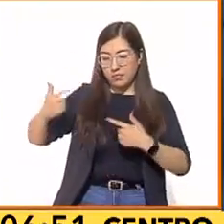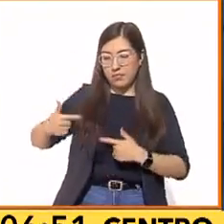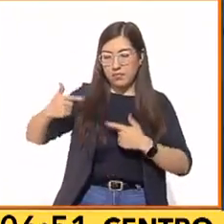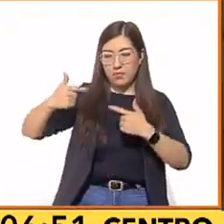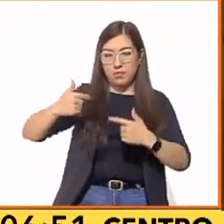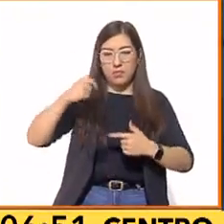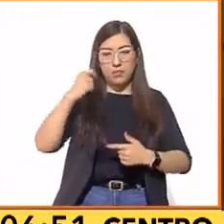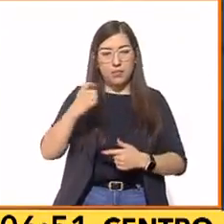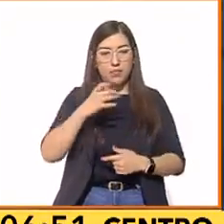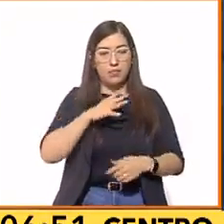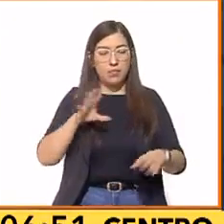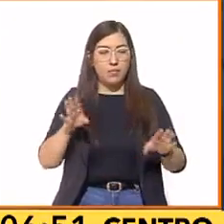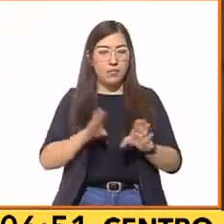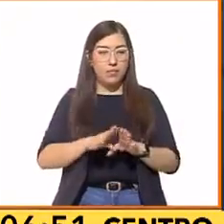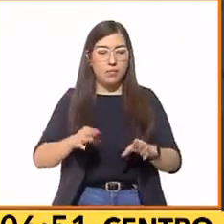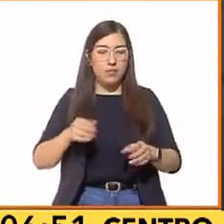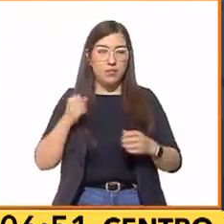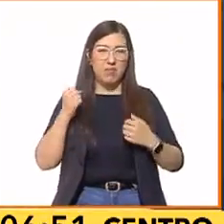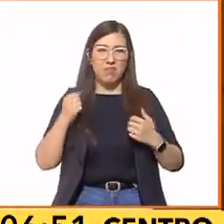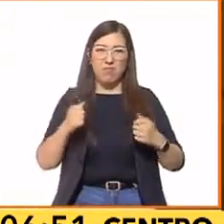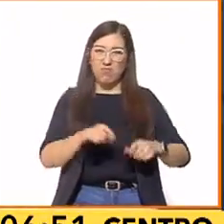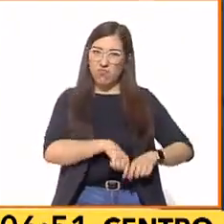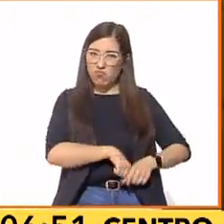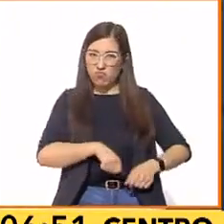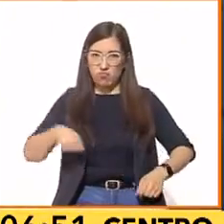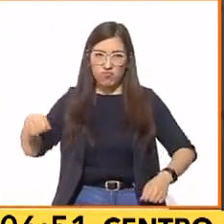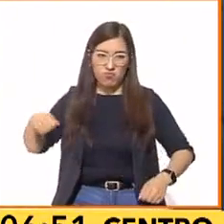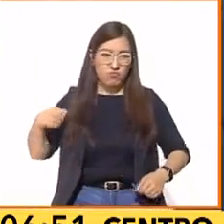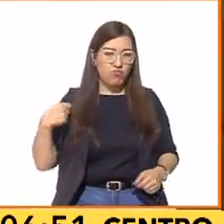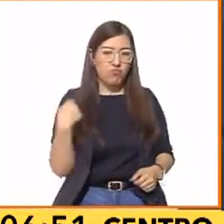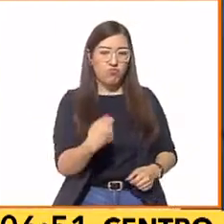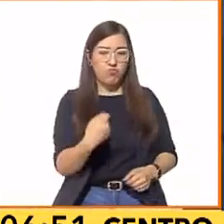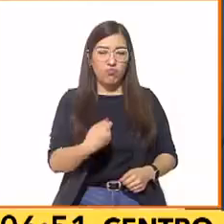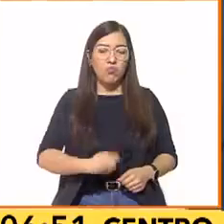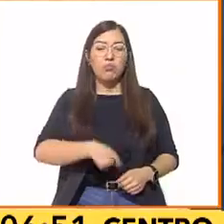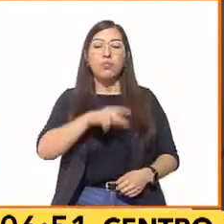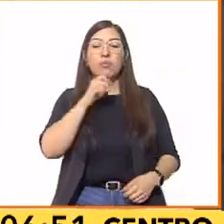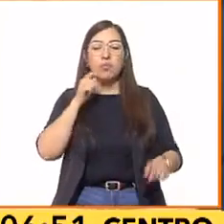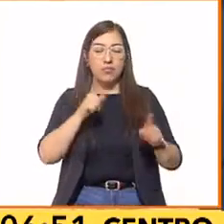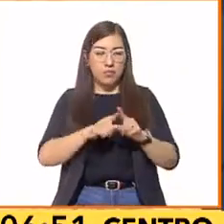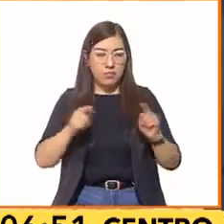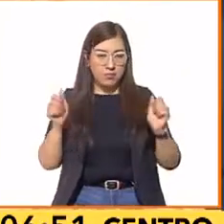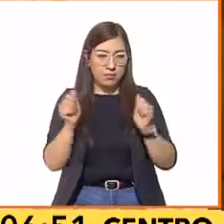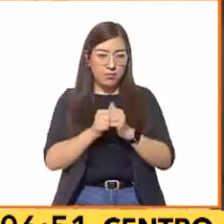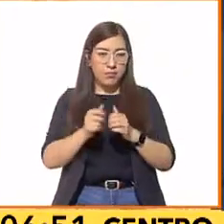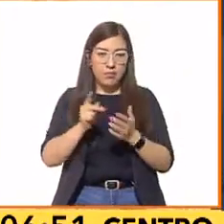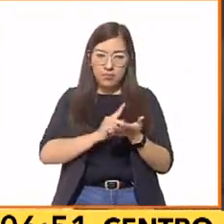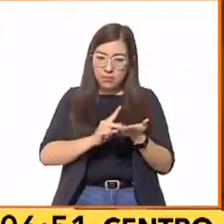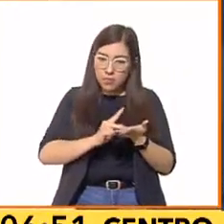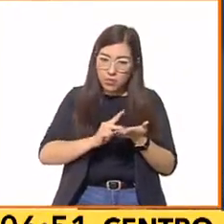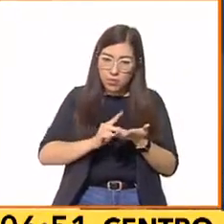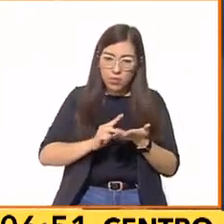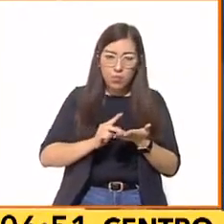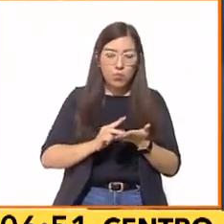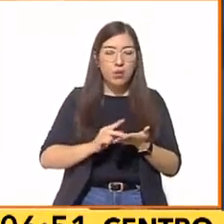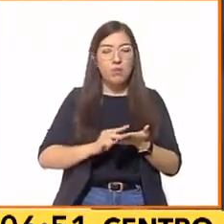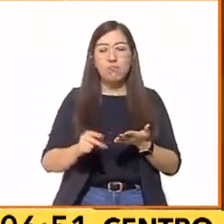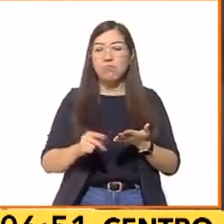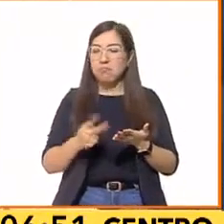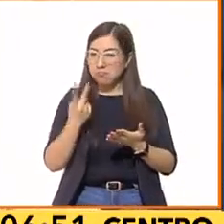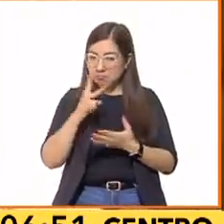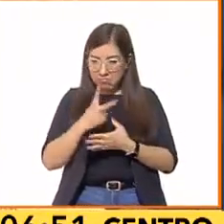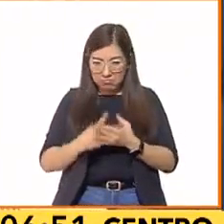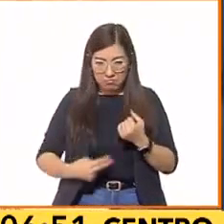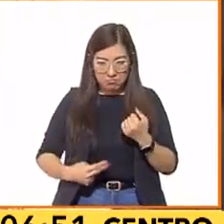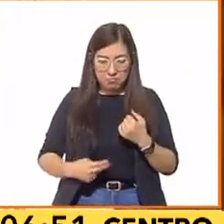combatía con las armas, con la espada en la mano, pero también combatía con la pluma, ¿no? Y a través de sus páginas, que son